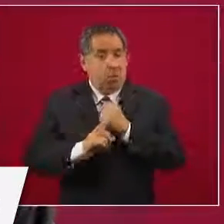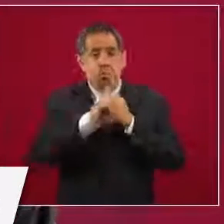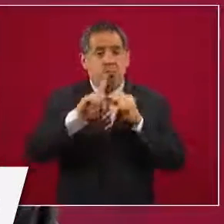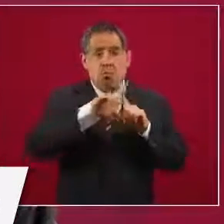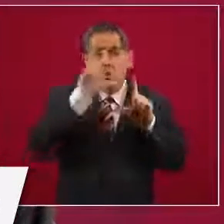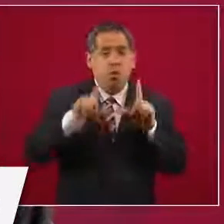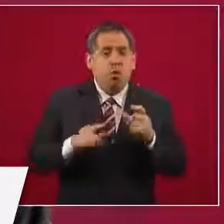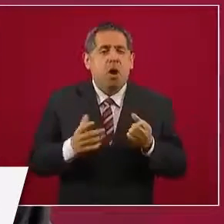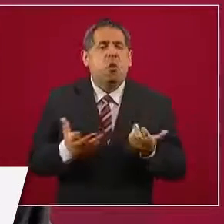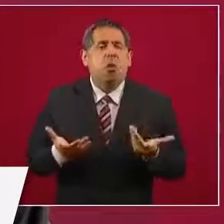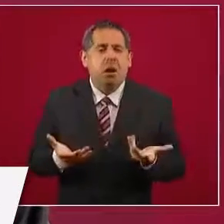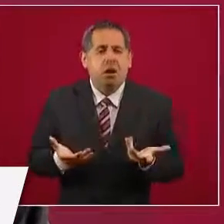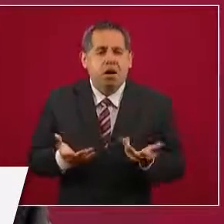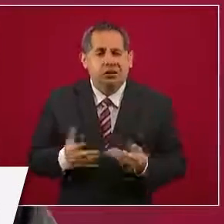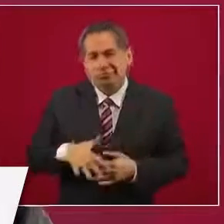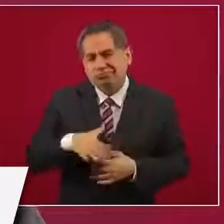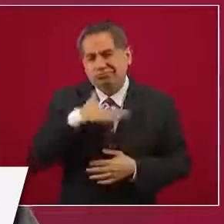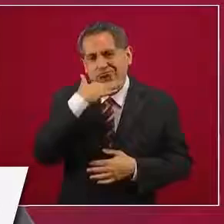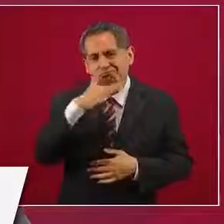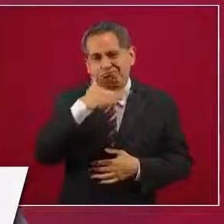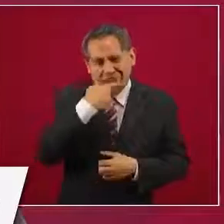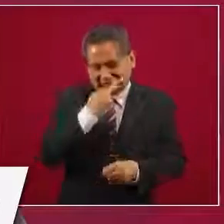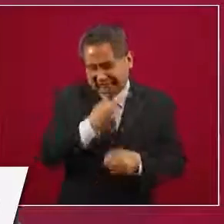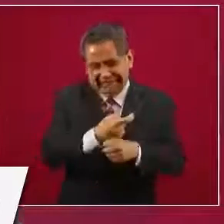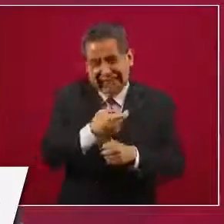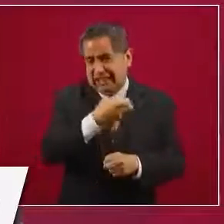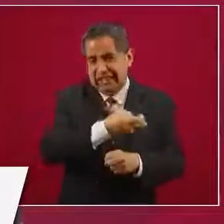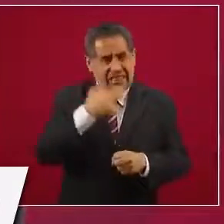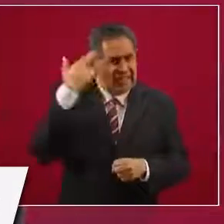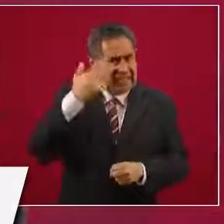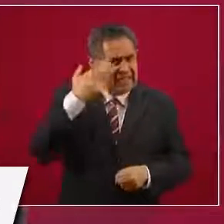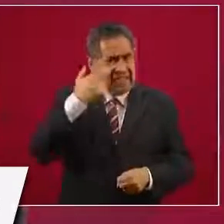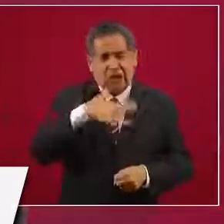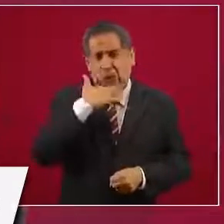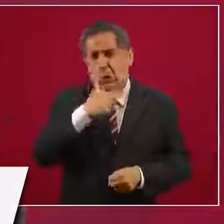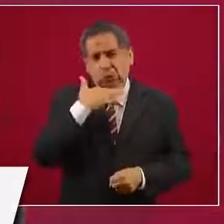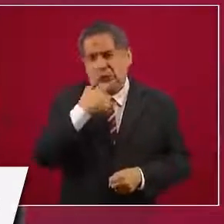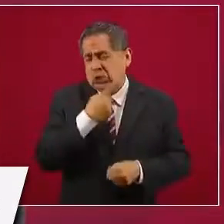era la corrupción, el número uno.